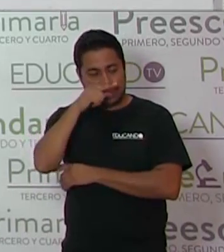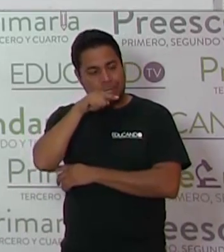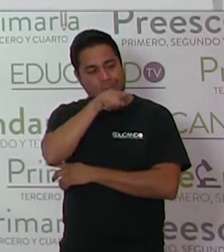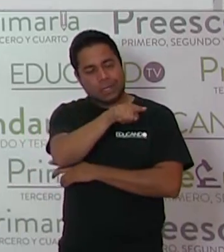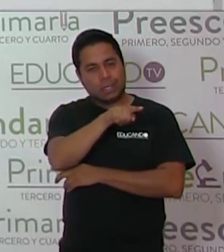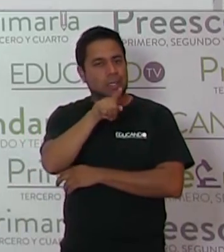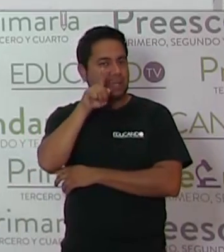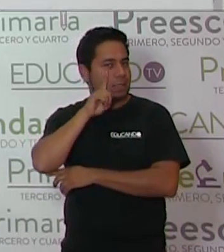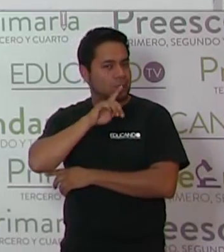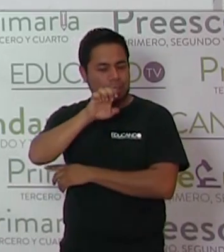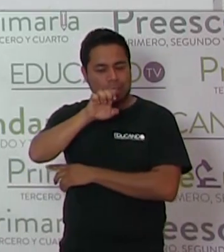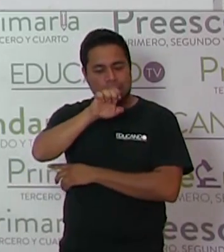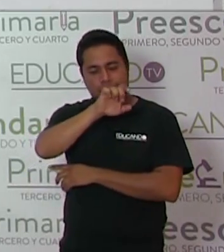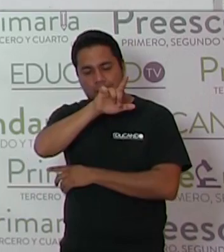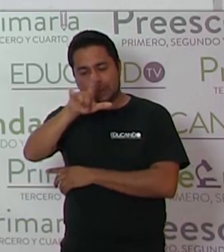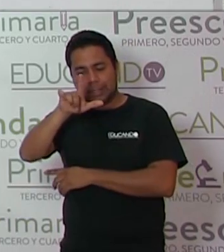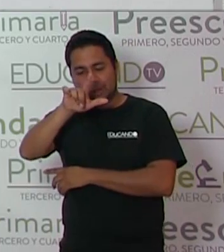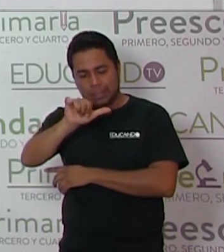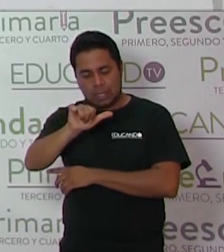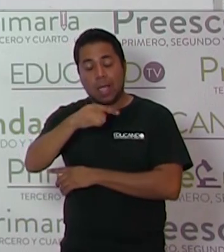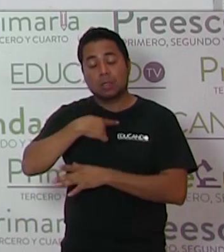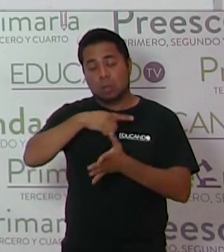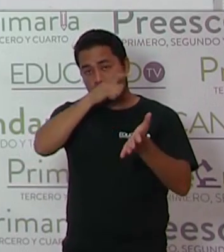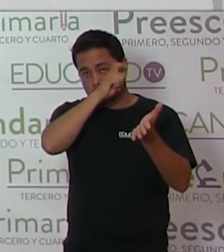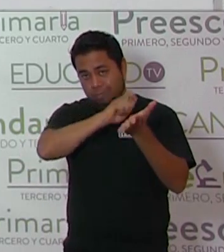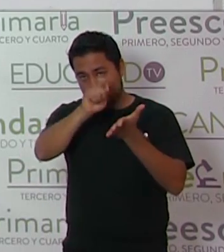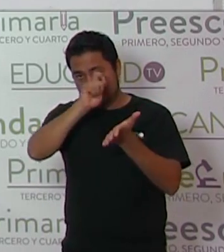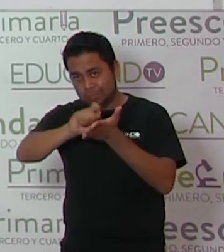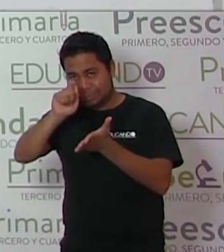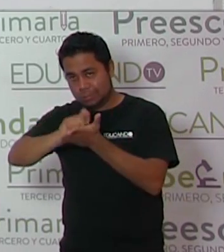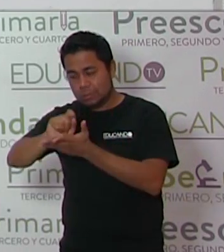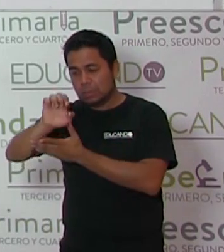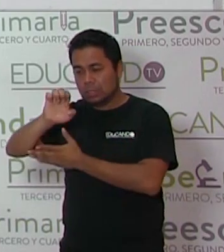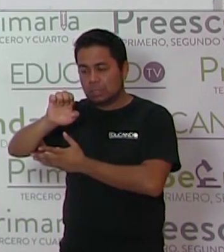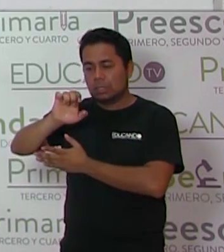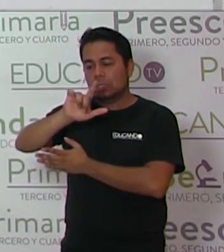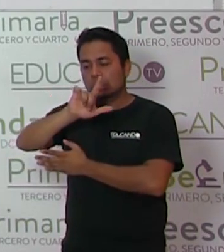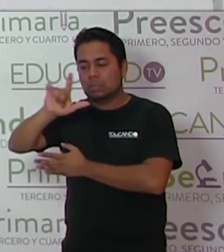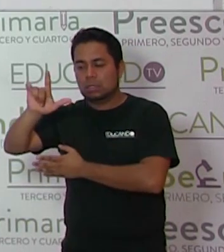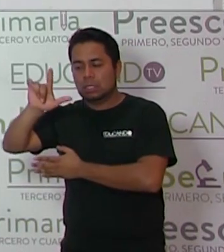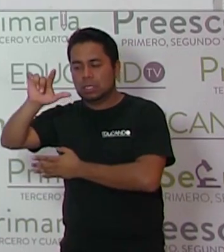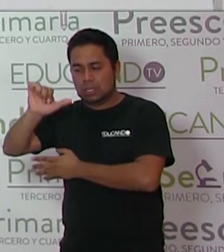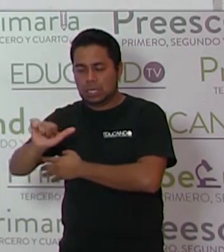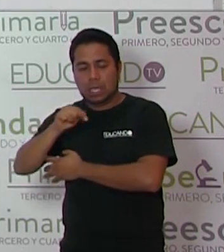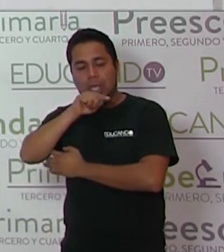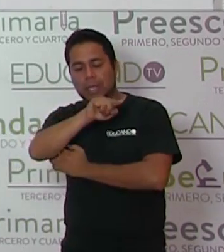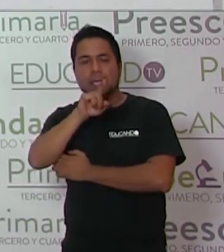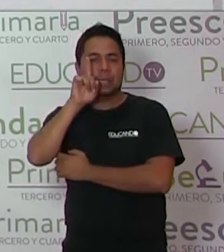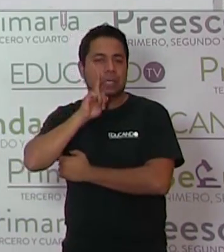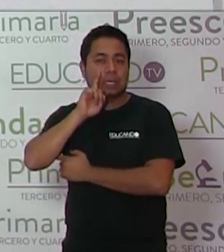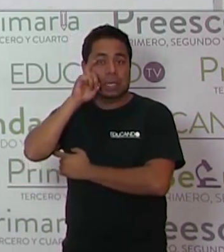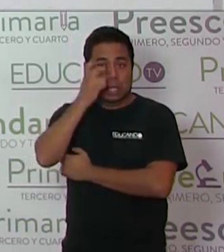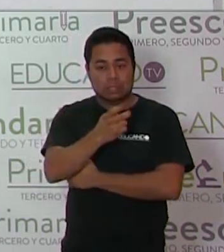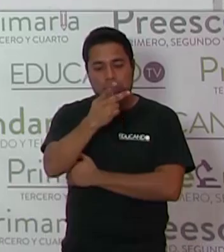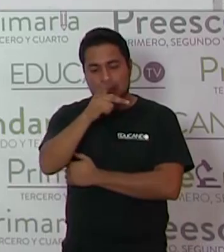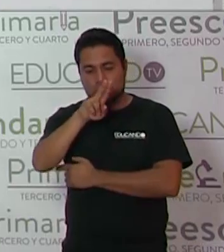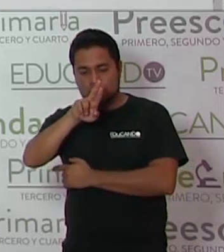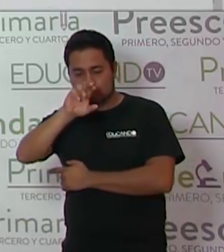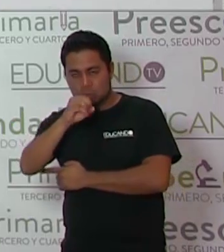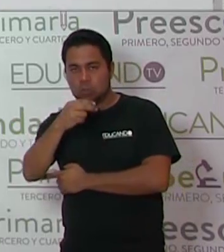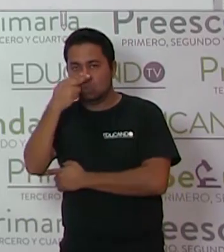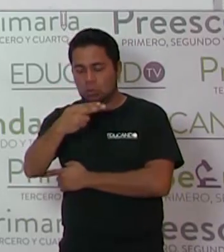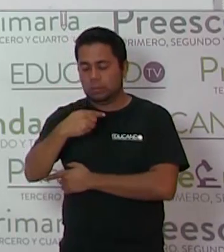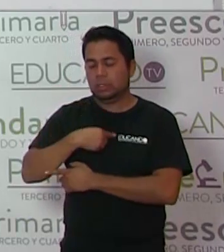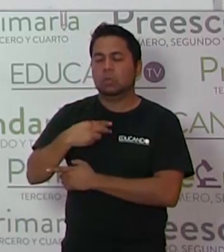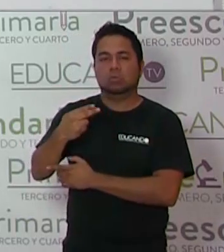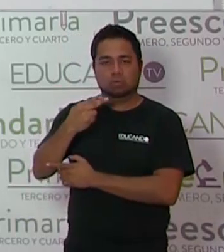ella. Entonces acá voy a escribir ella. Este es el pronombre que